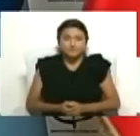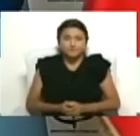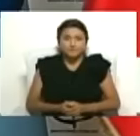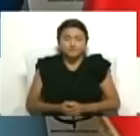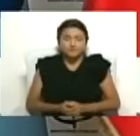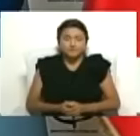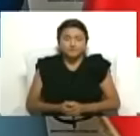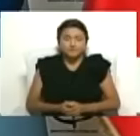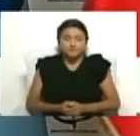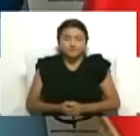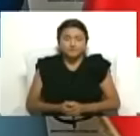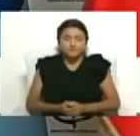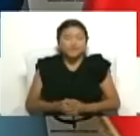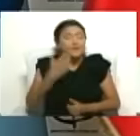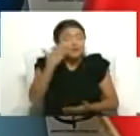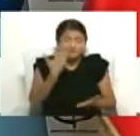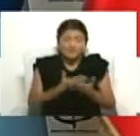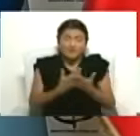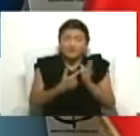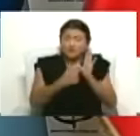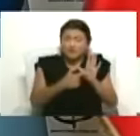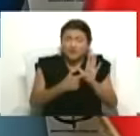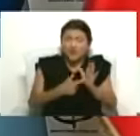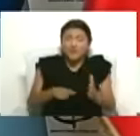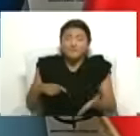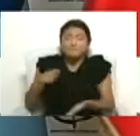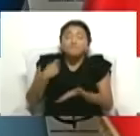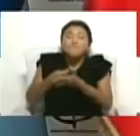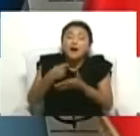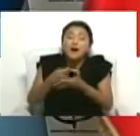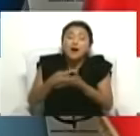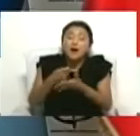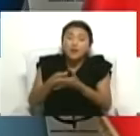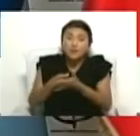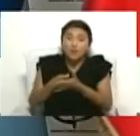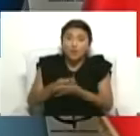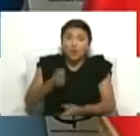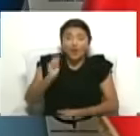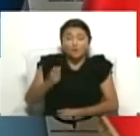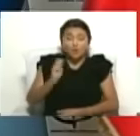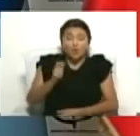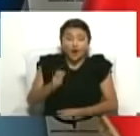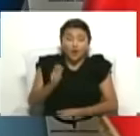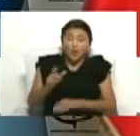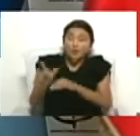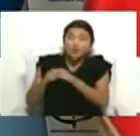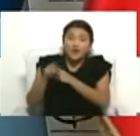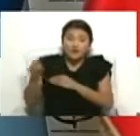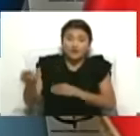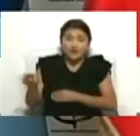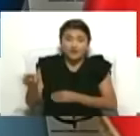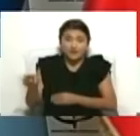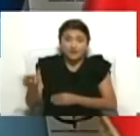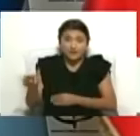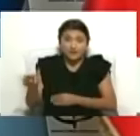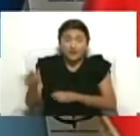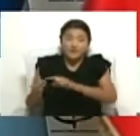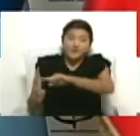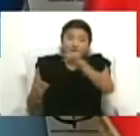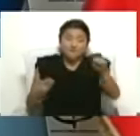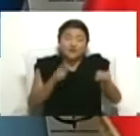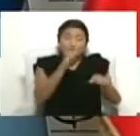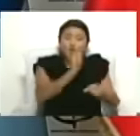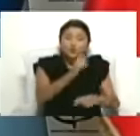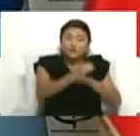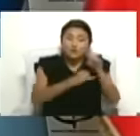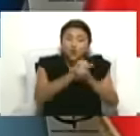ExxonMobil se ha demostrado que ha llegado a pagar la representación legal de Guyana en la Corte